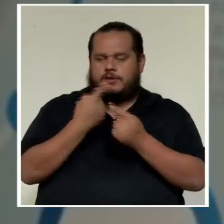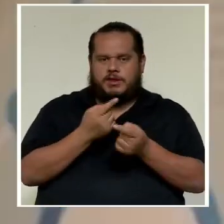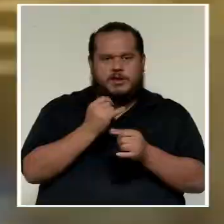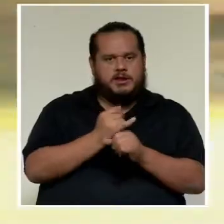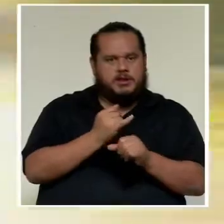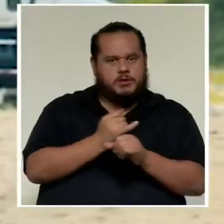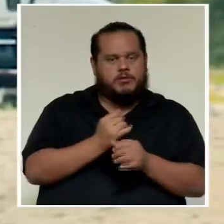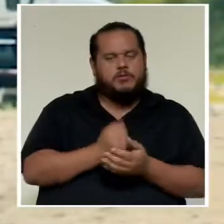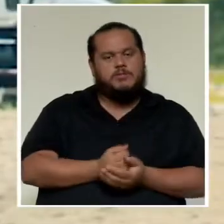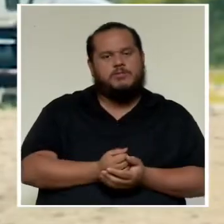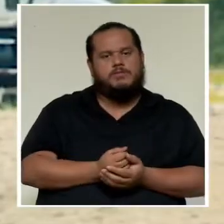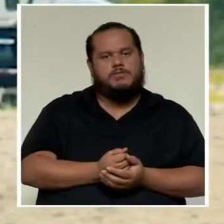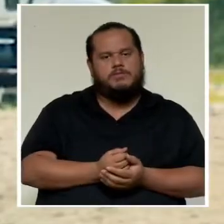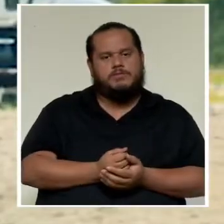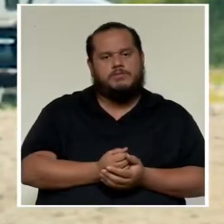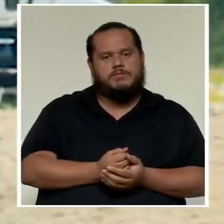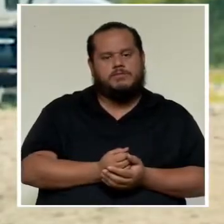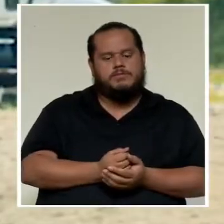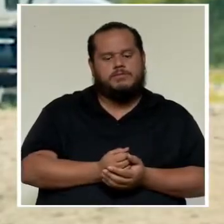institucional.